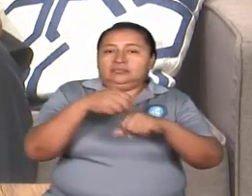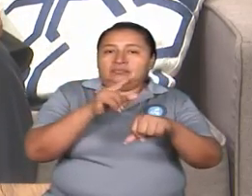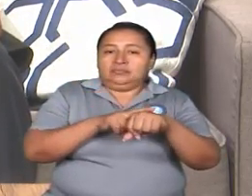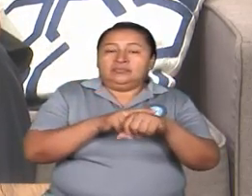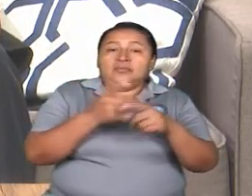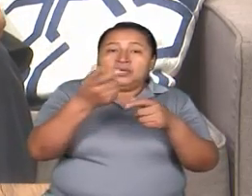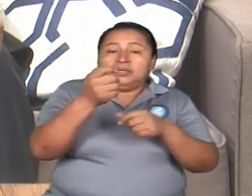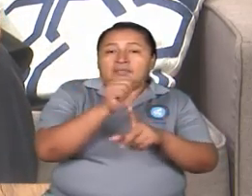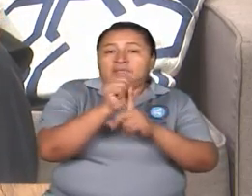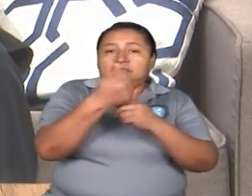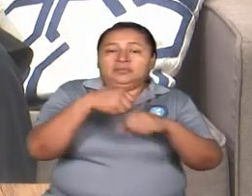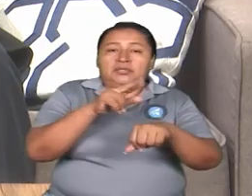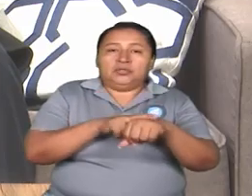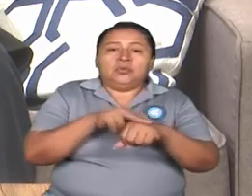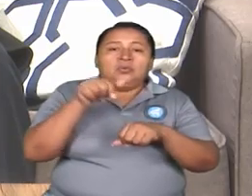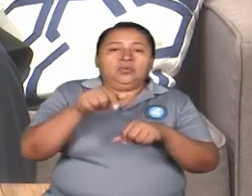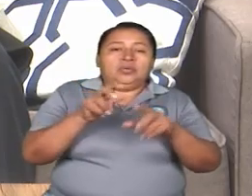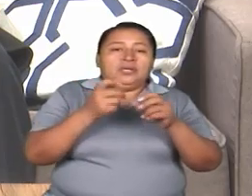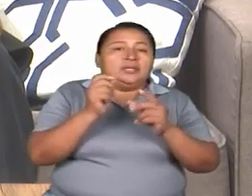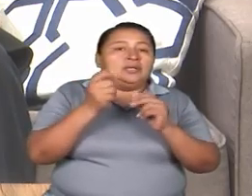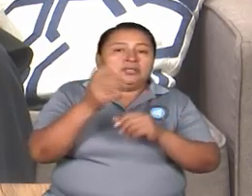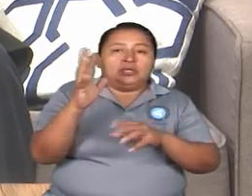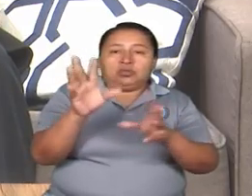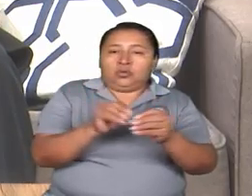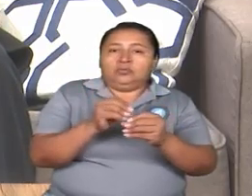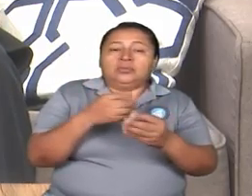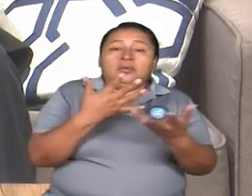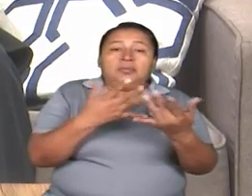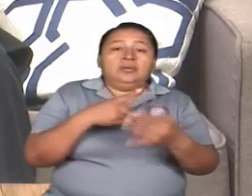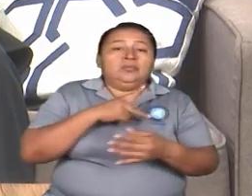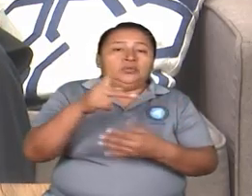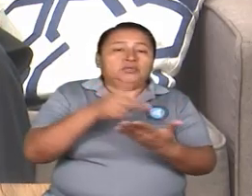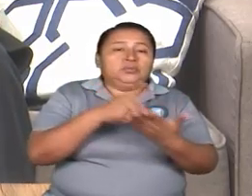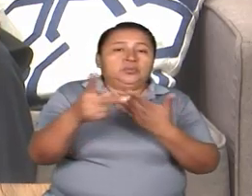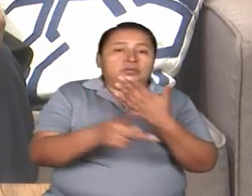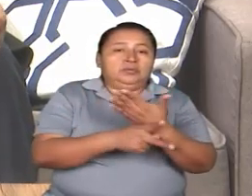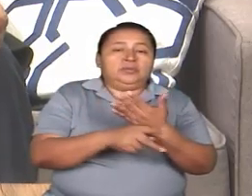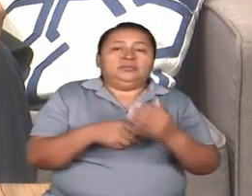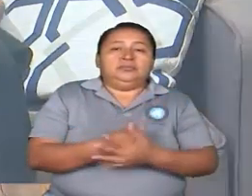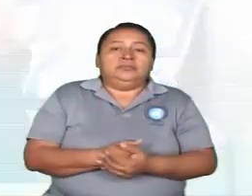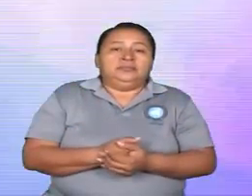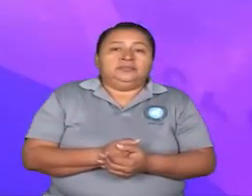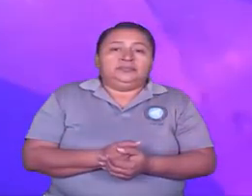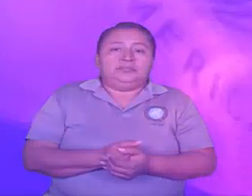el canal de la Asamblea Nacional, un canal que está completo. Les esperamos en nuestra próxima edición.